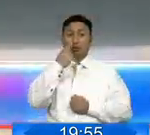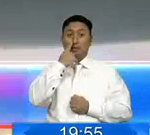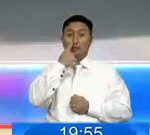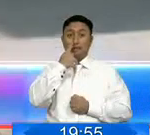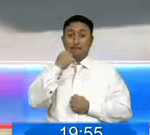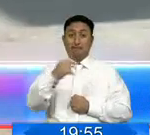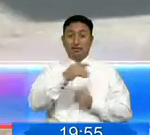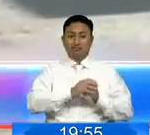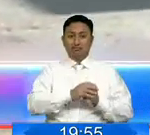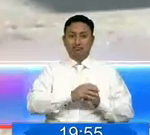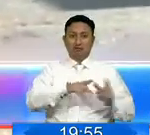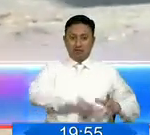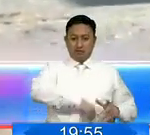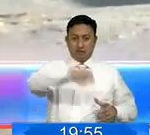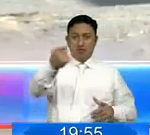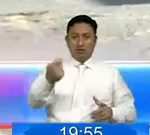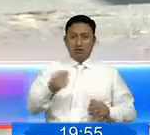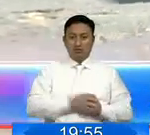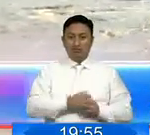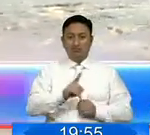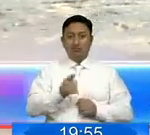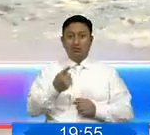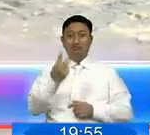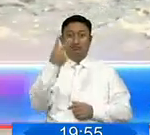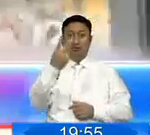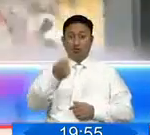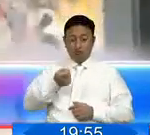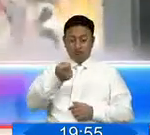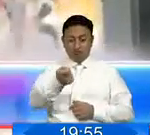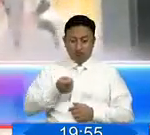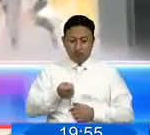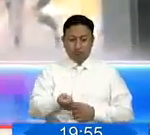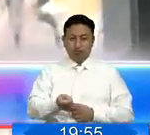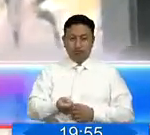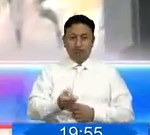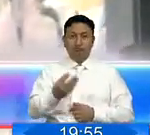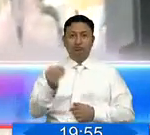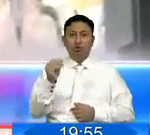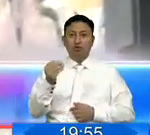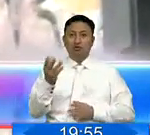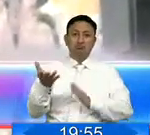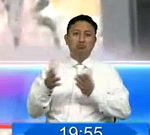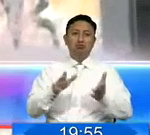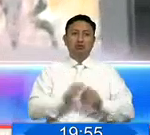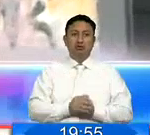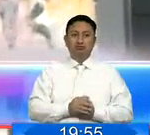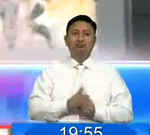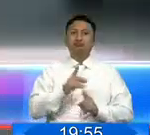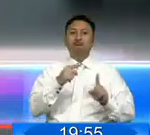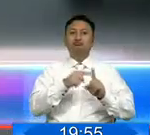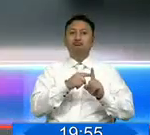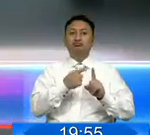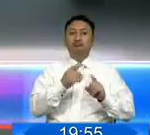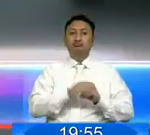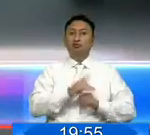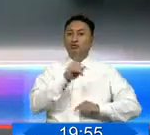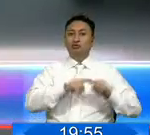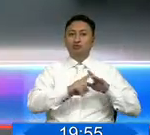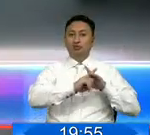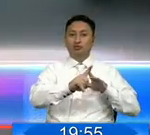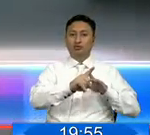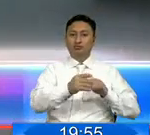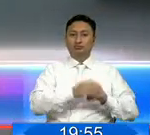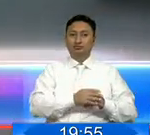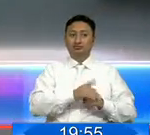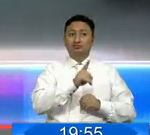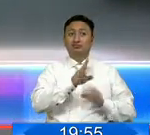habría sacado un cuchillo y atacó a su rival. 2 puñaladas acabaron con la vida del joven hijo. El presunto homicida no logró huir, fue detenido